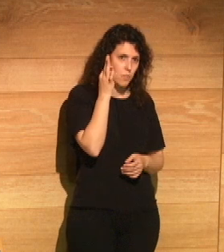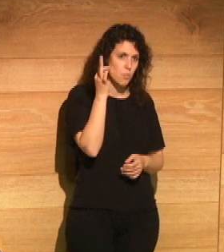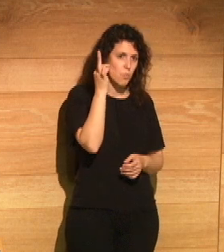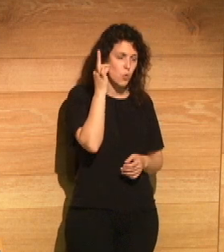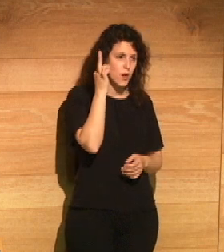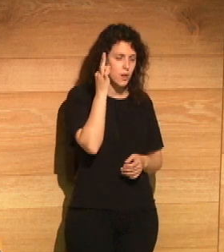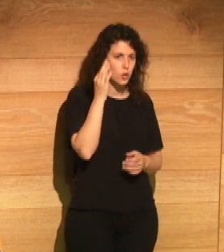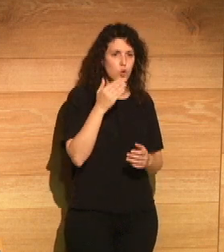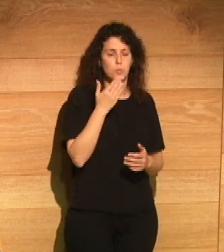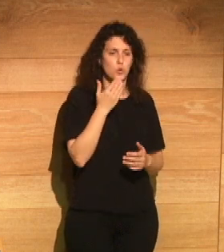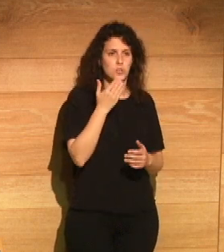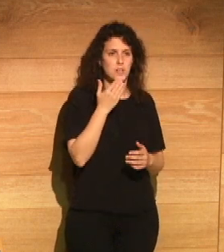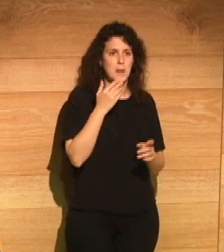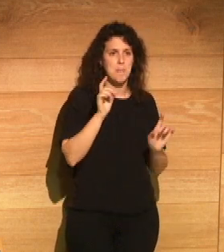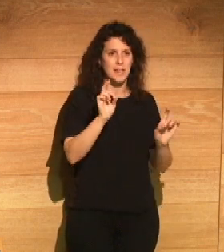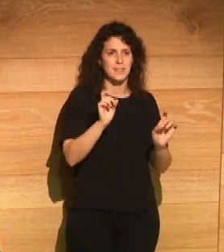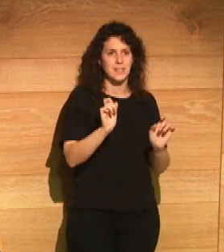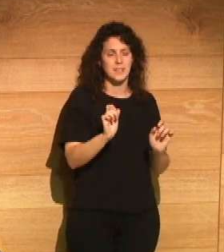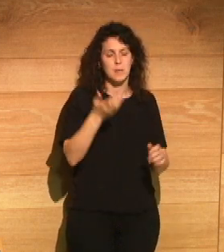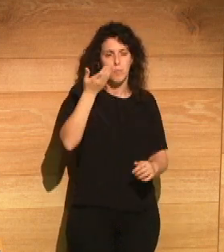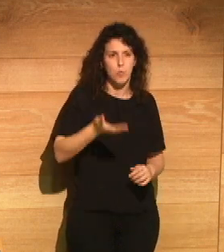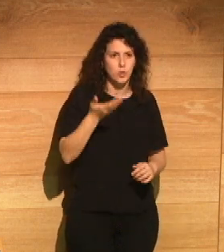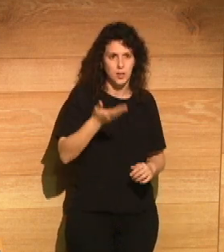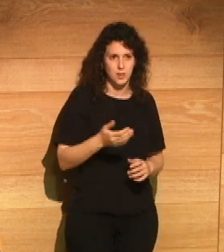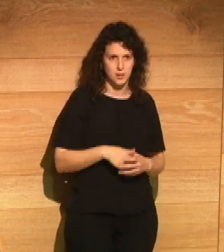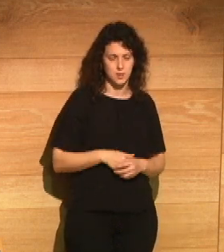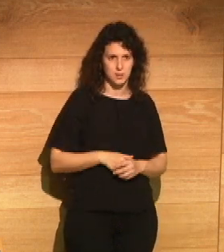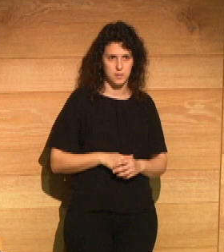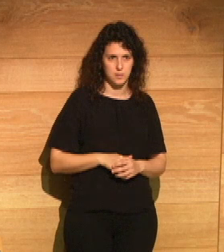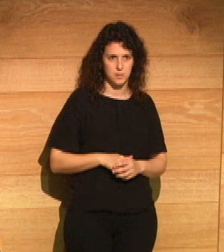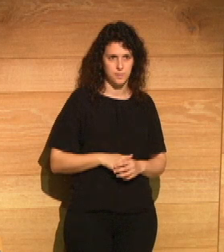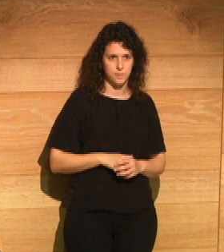grandes maestras, digamos, ¿no? Que es cercano al gótico.